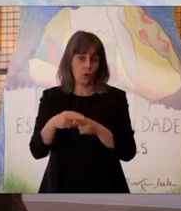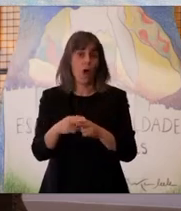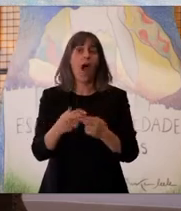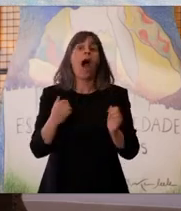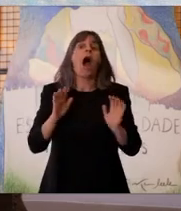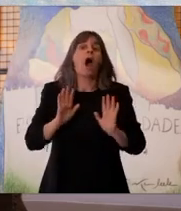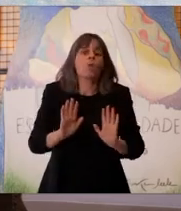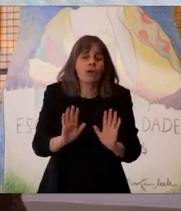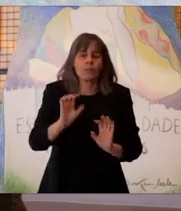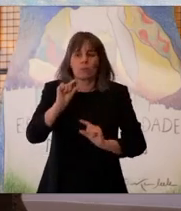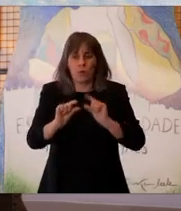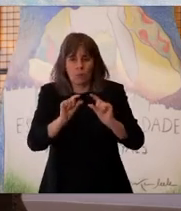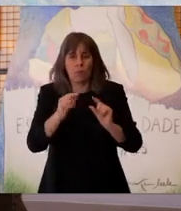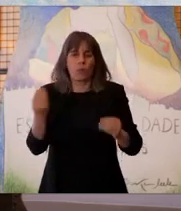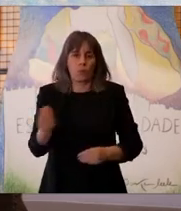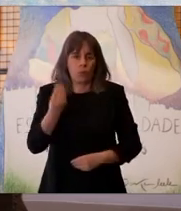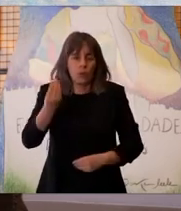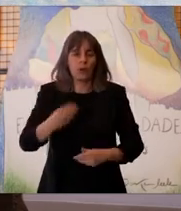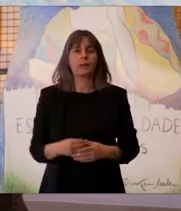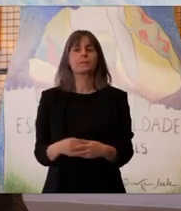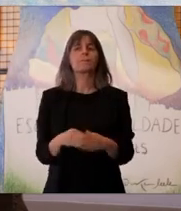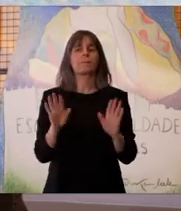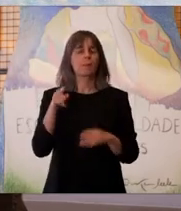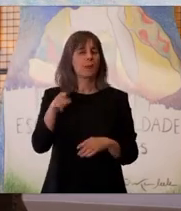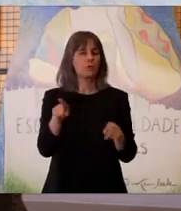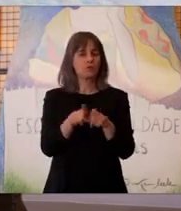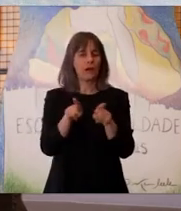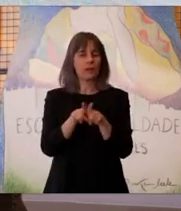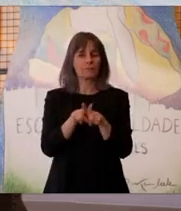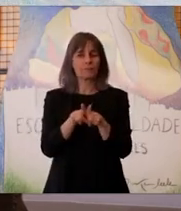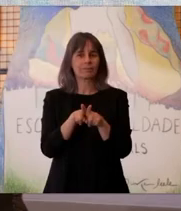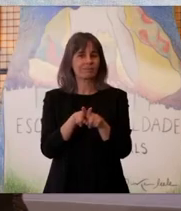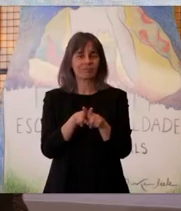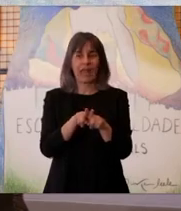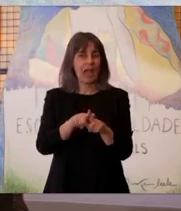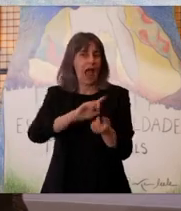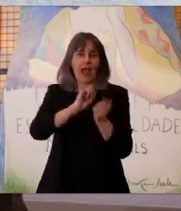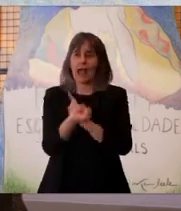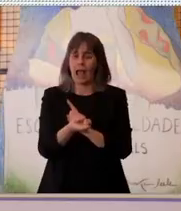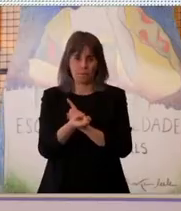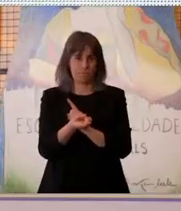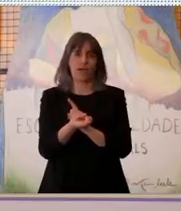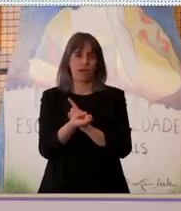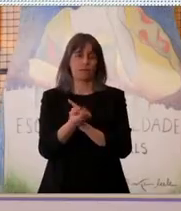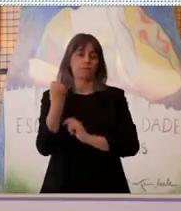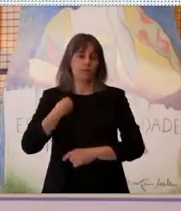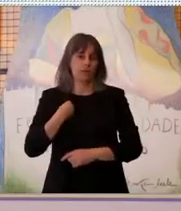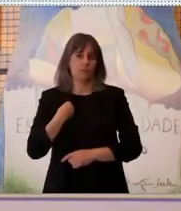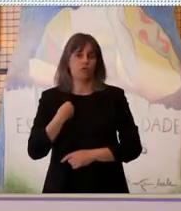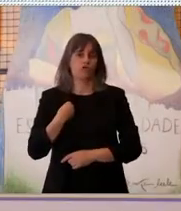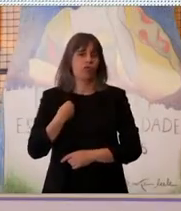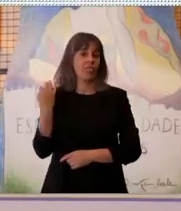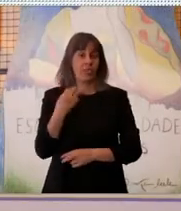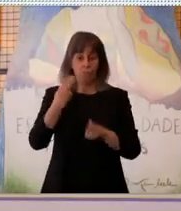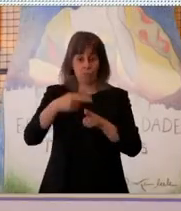abriendo cauces Pero eso realmente es una o sea cambiar transformar el paradigma androcéntrico